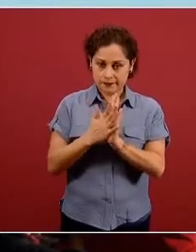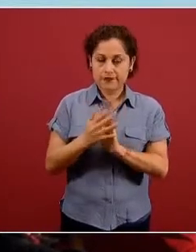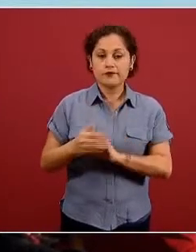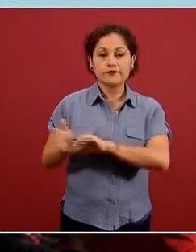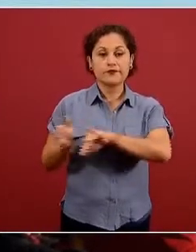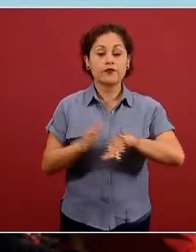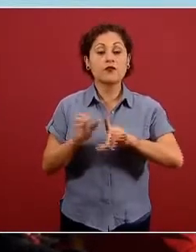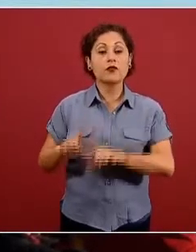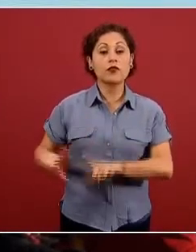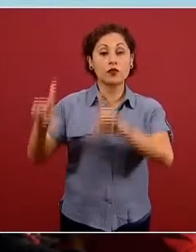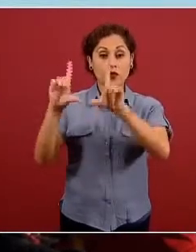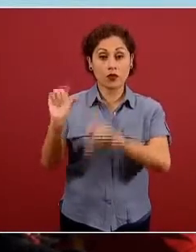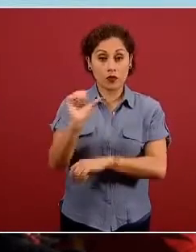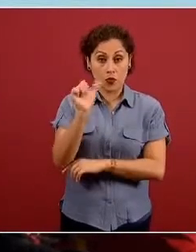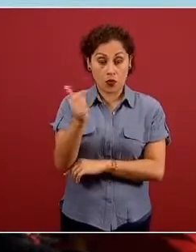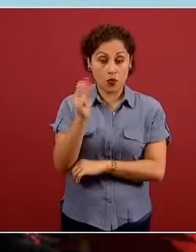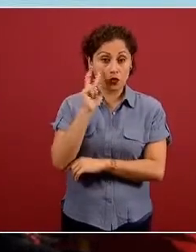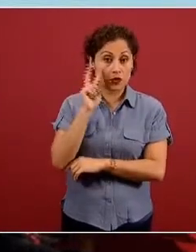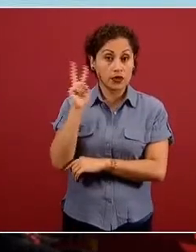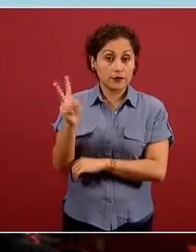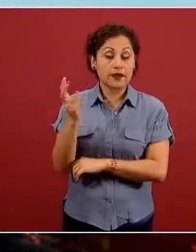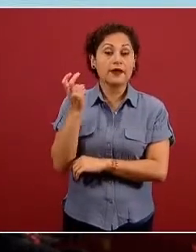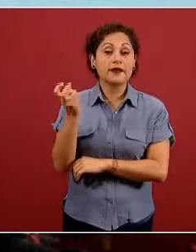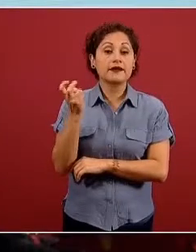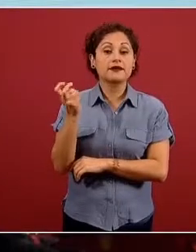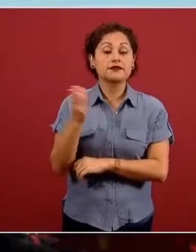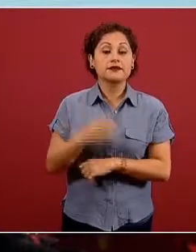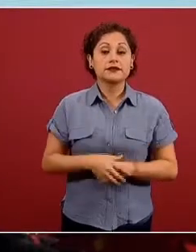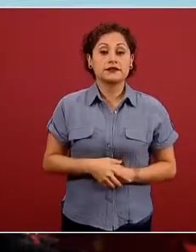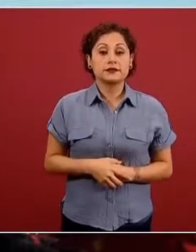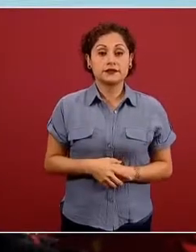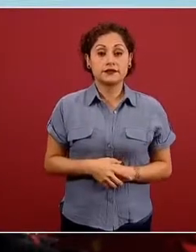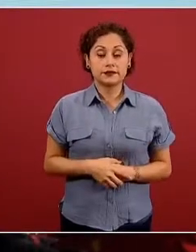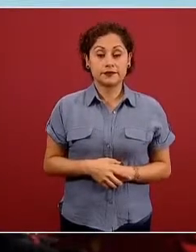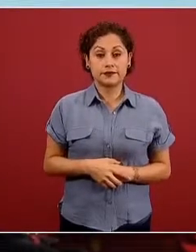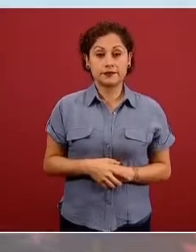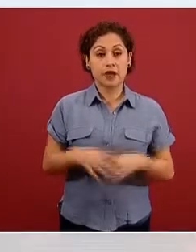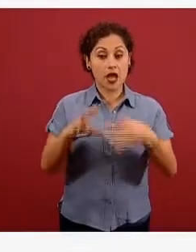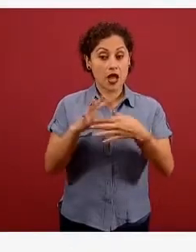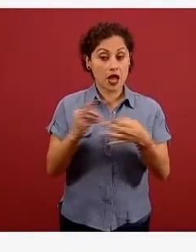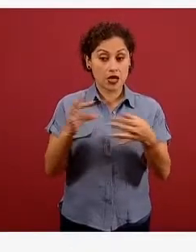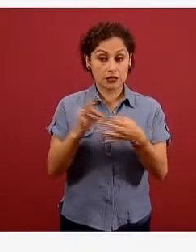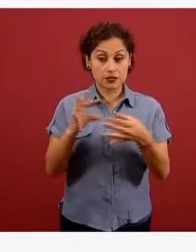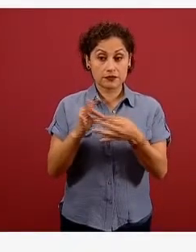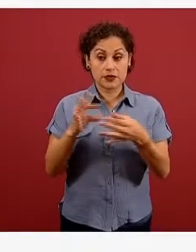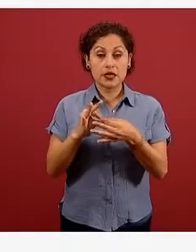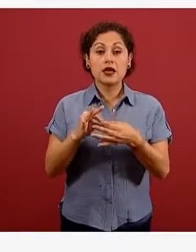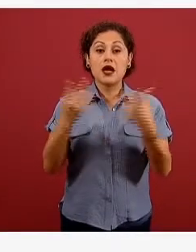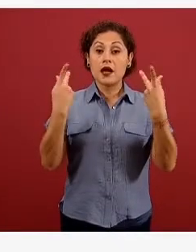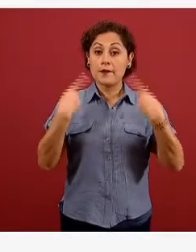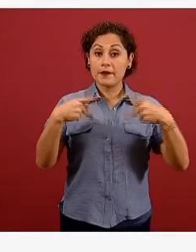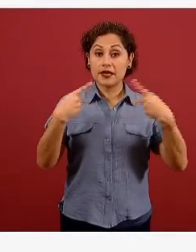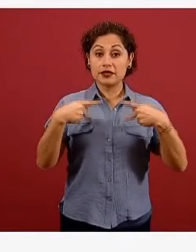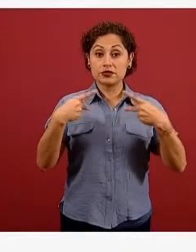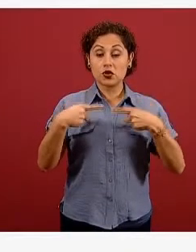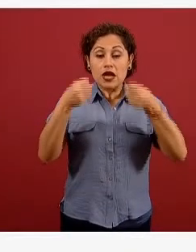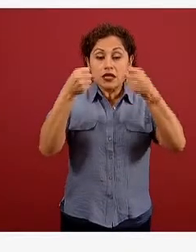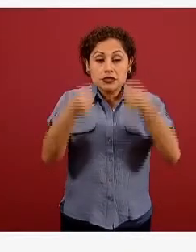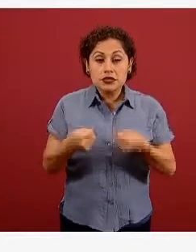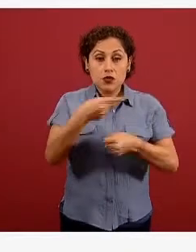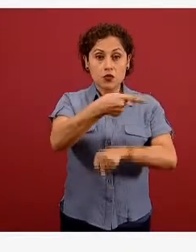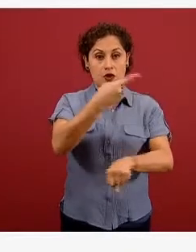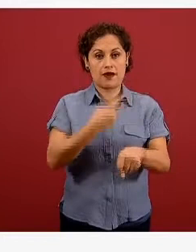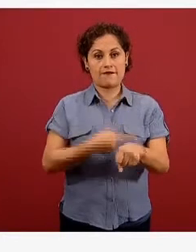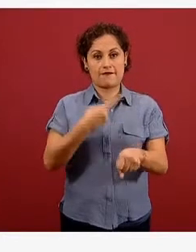finalmente tenemos esta penúltima diapositiva que muestra el proceso de las confirmaciones en las personas que